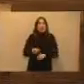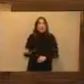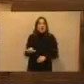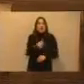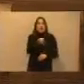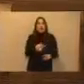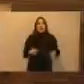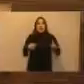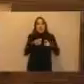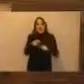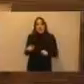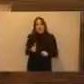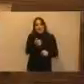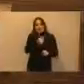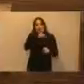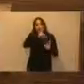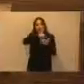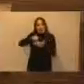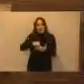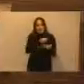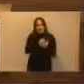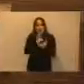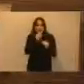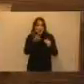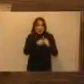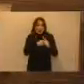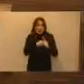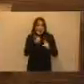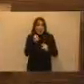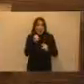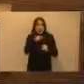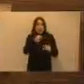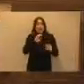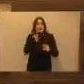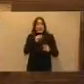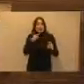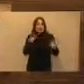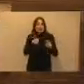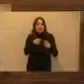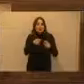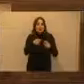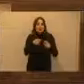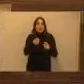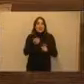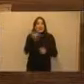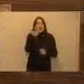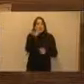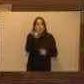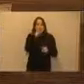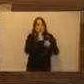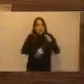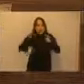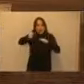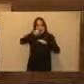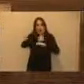la paguemos los ciudadanos a través de la factura de la luz y a partir de la factura del gas, entran cinco altos cargos del Partido Popular en el